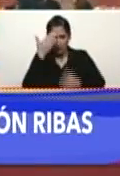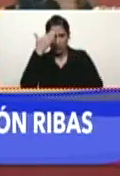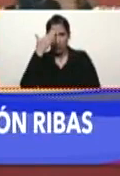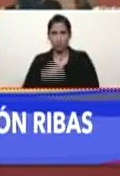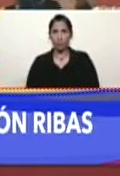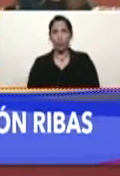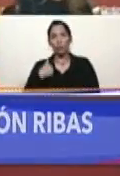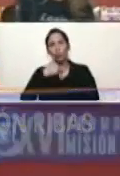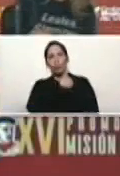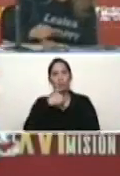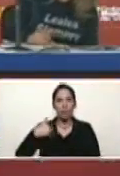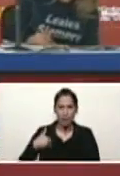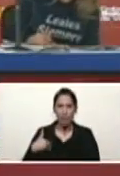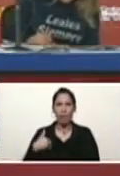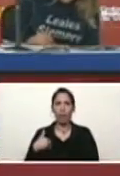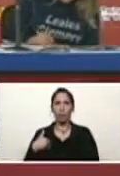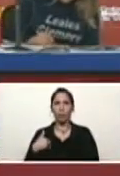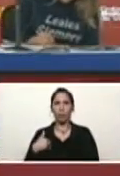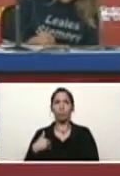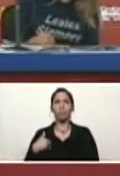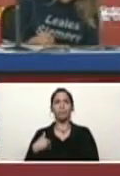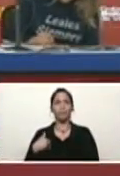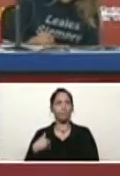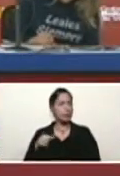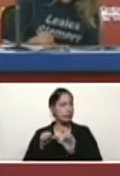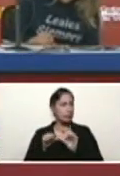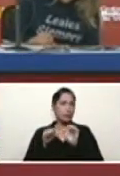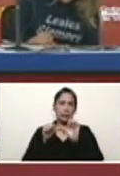Yo quiero insistir en esa idea, Aristóbulo.